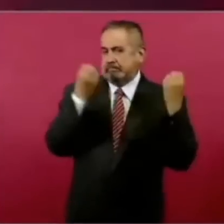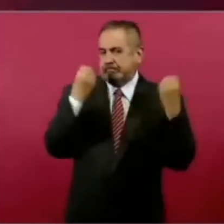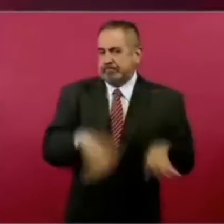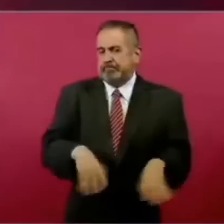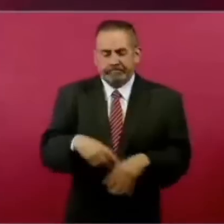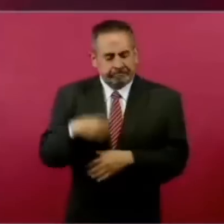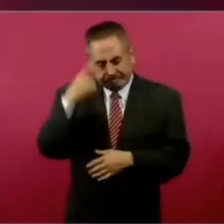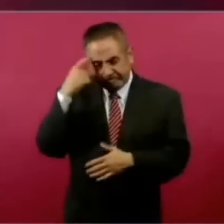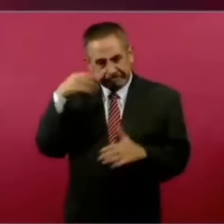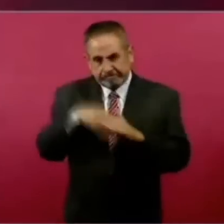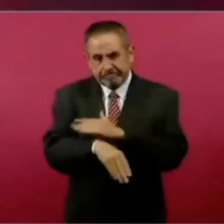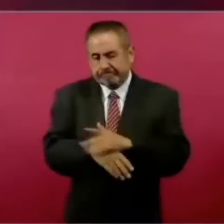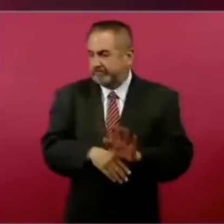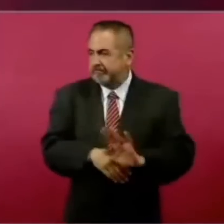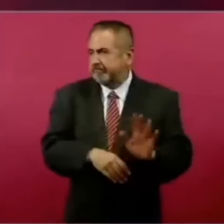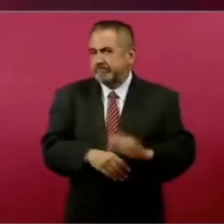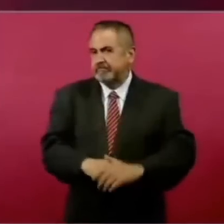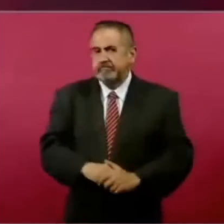muchísimo.